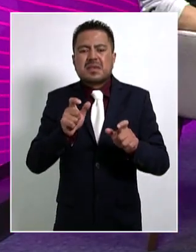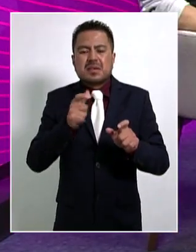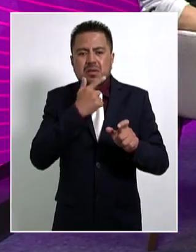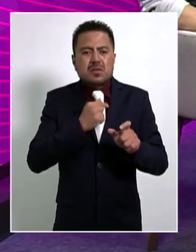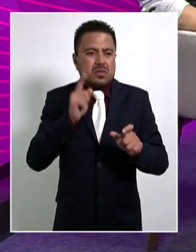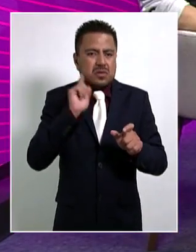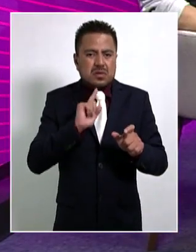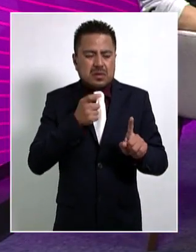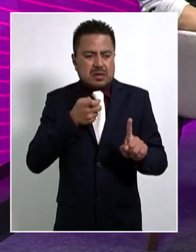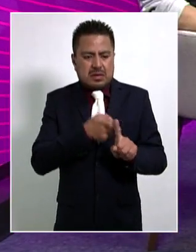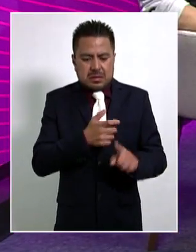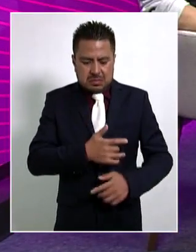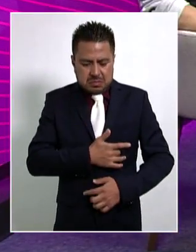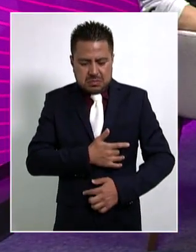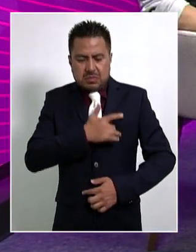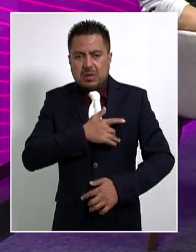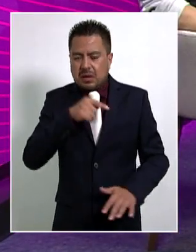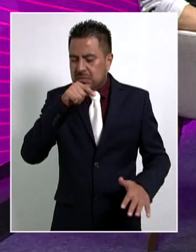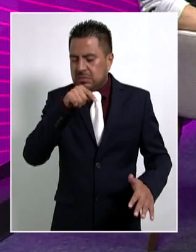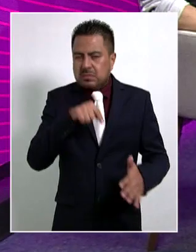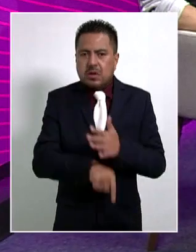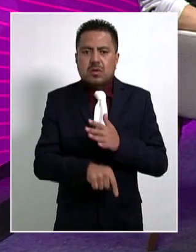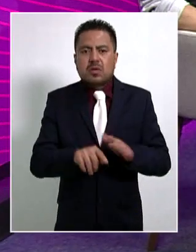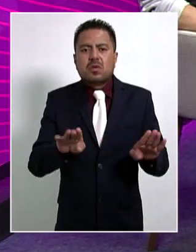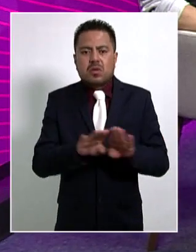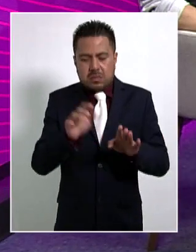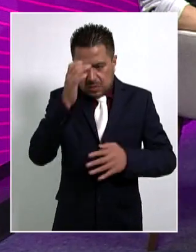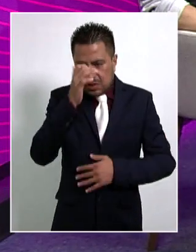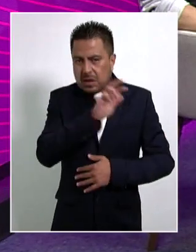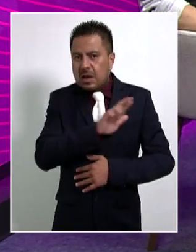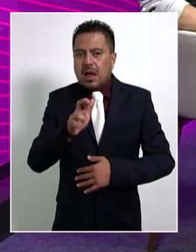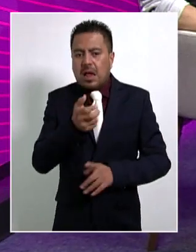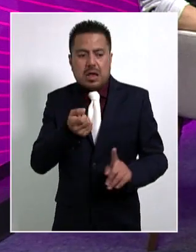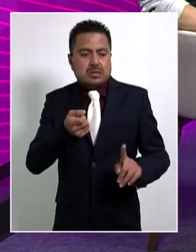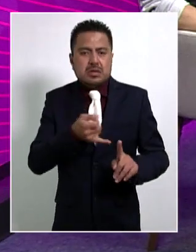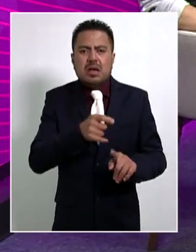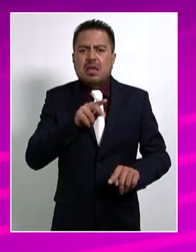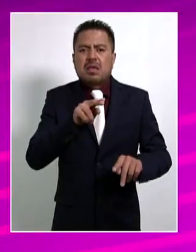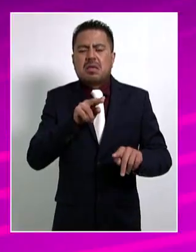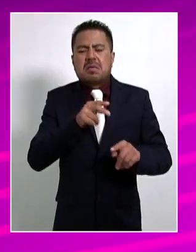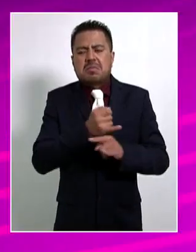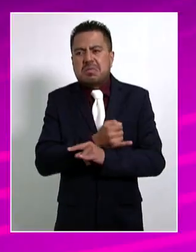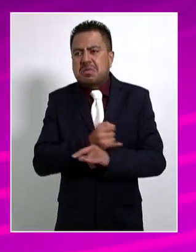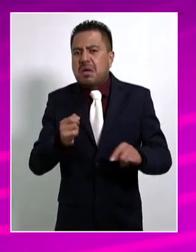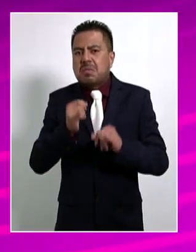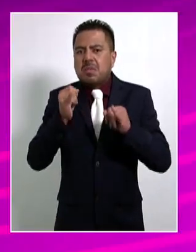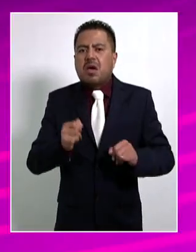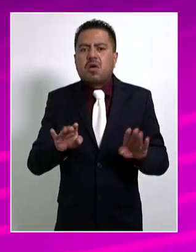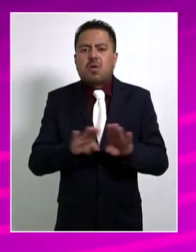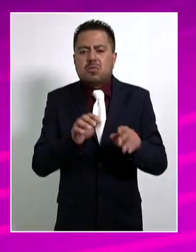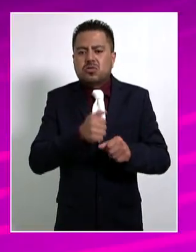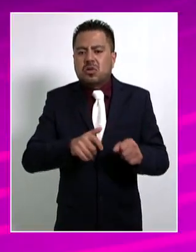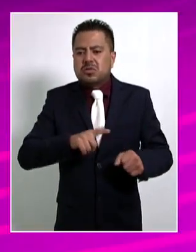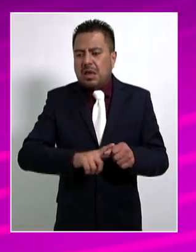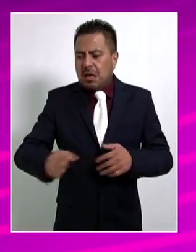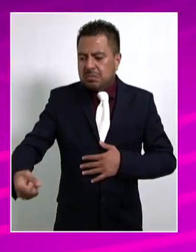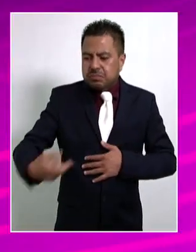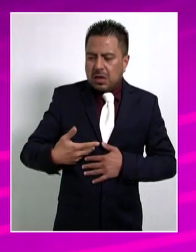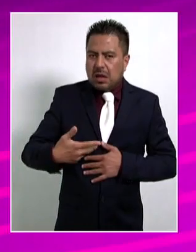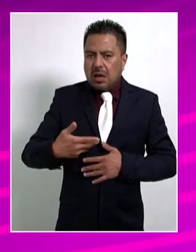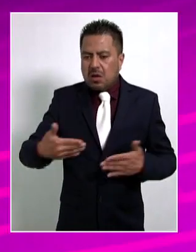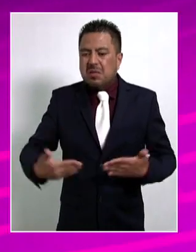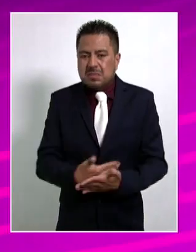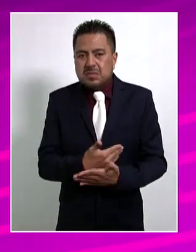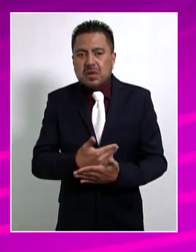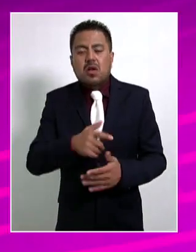como esta percepción propia, profunda de cómo te reconoces a ti, independientemente de cómo se te asignó en la sociedad. Y pues también está la